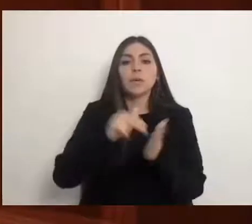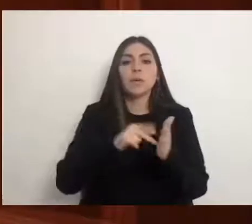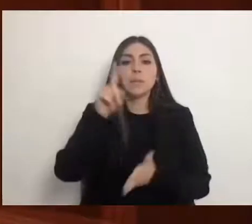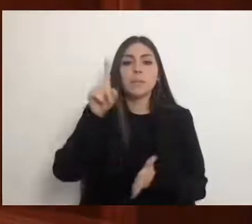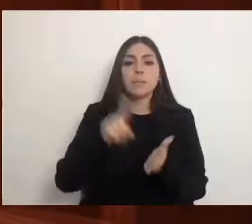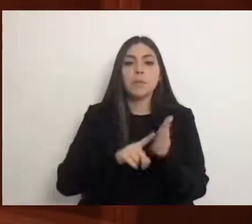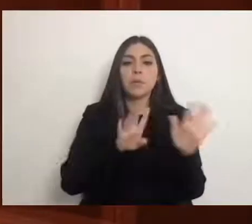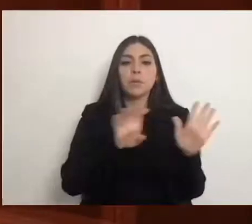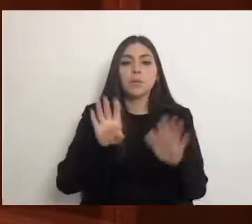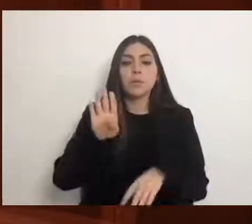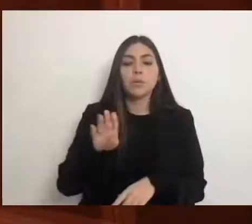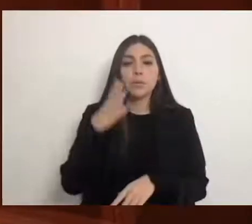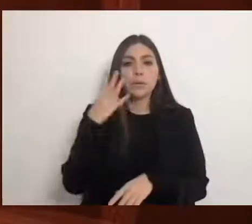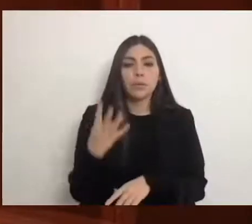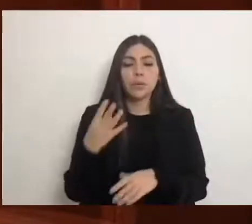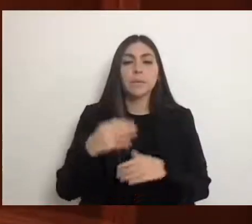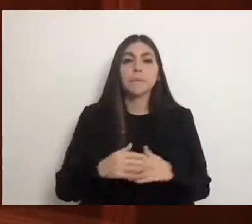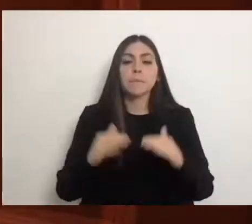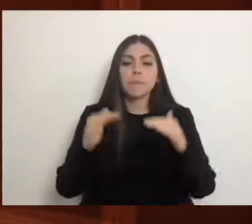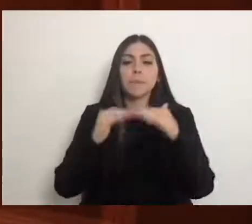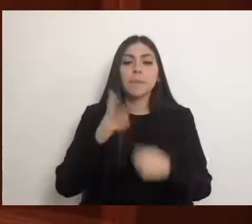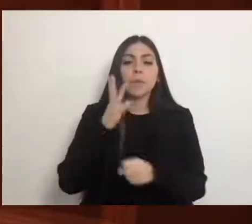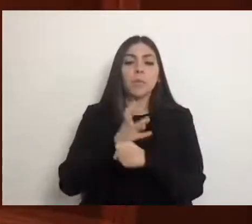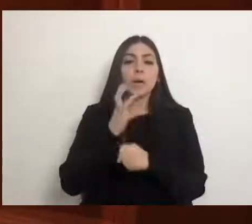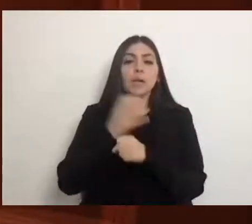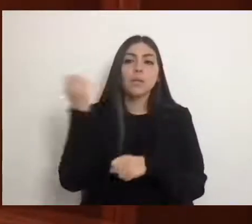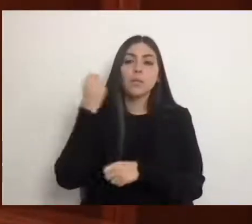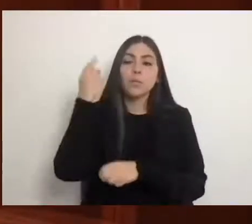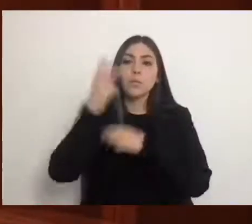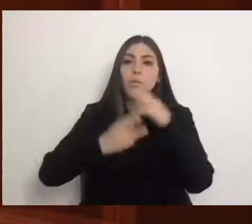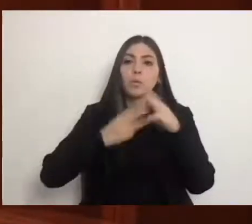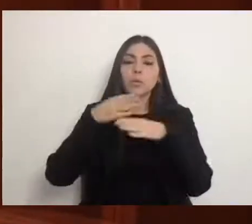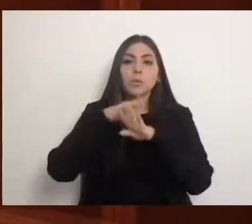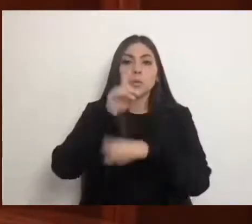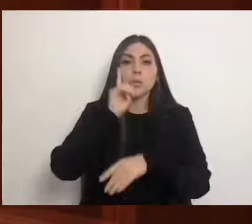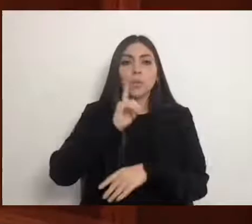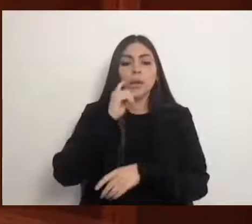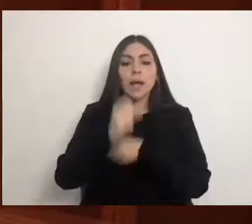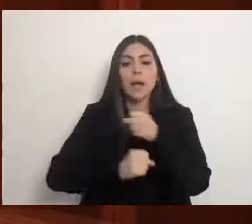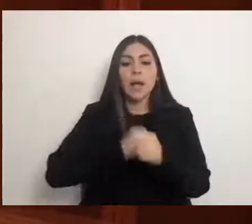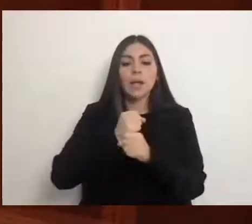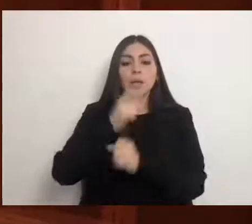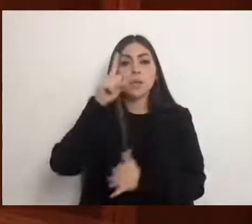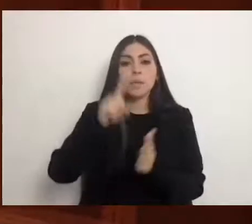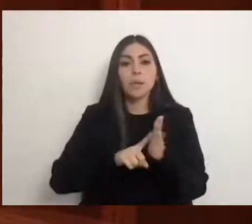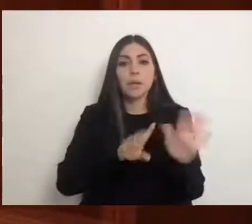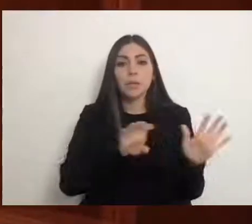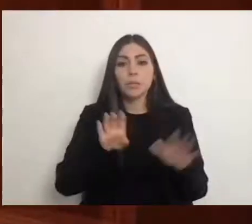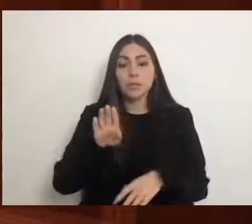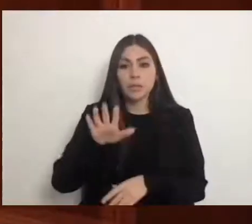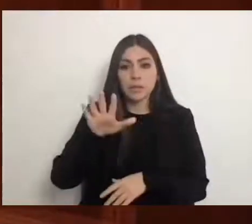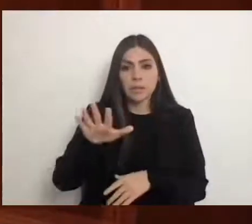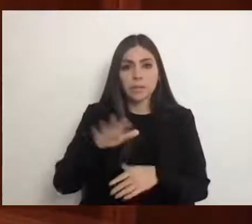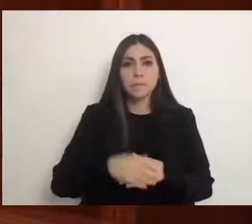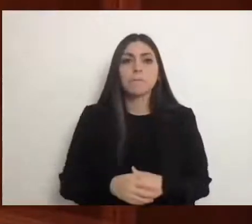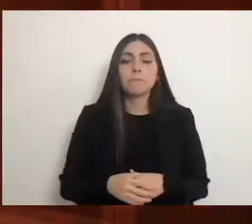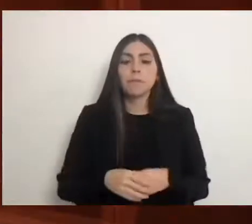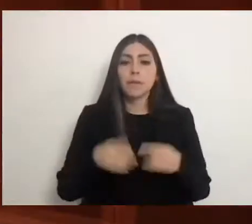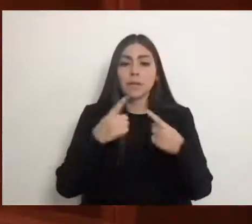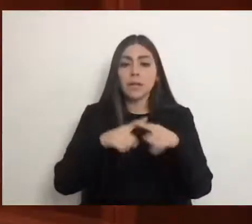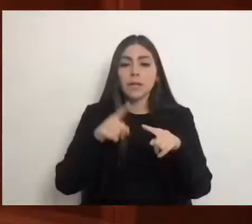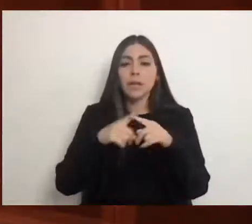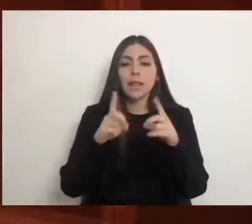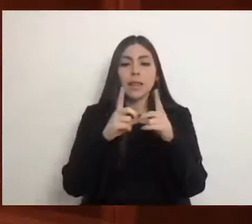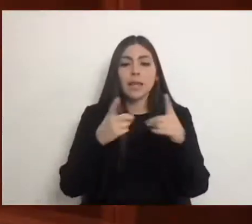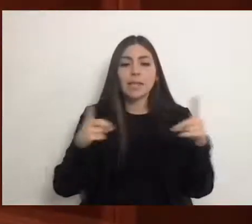1994, Cuarta Conferencia Mundial sobre la Mujer, 1995, los 8 Objetivos de Desarrollo del